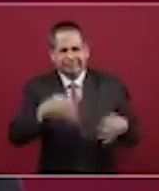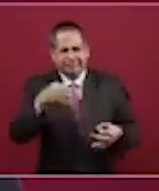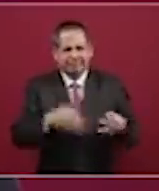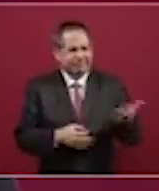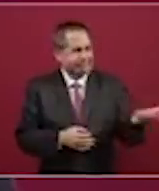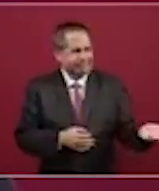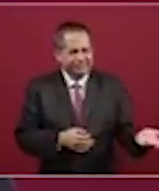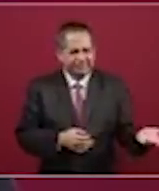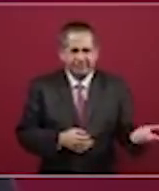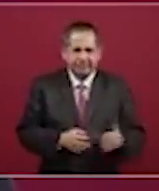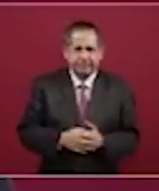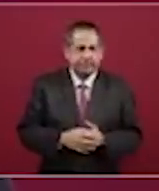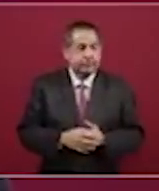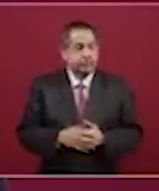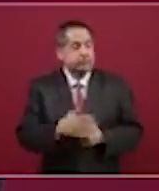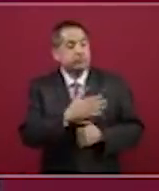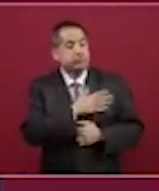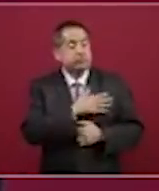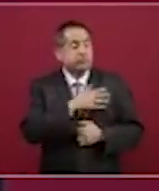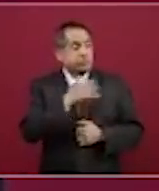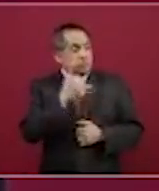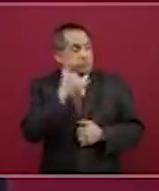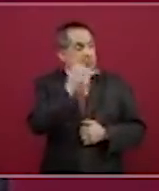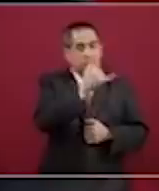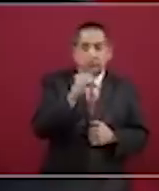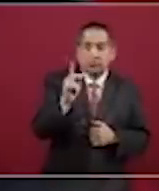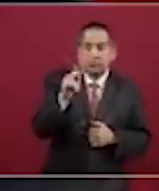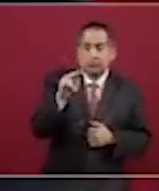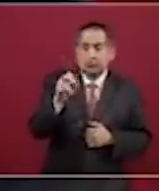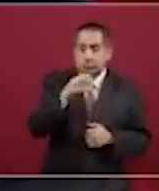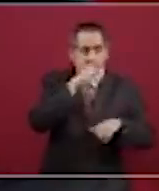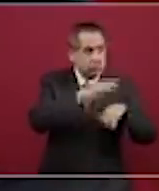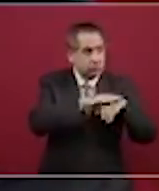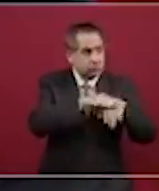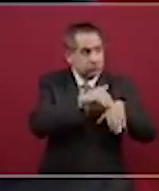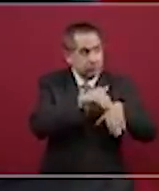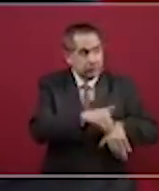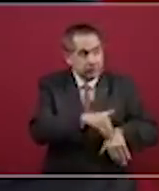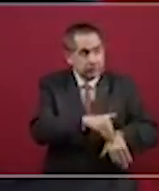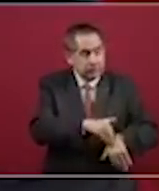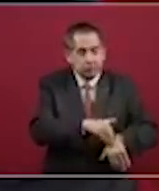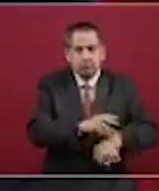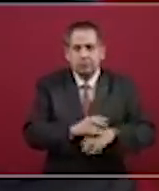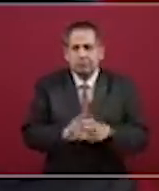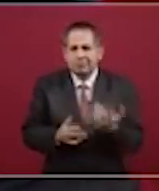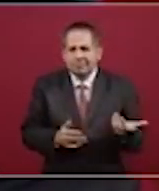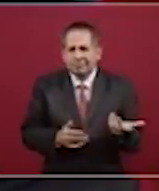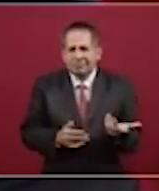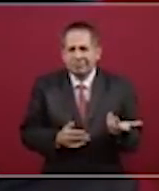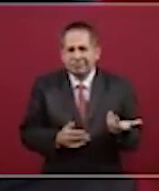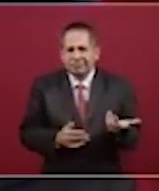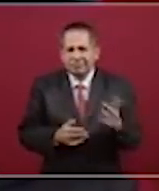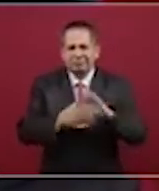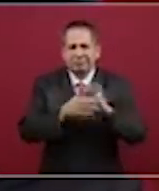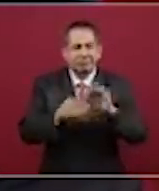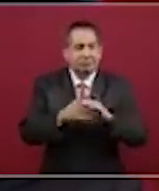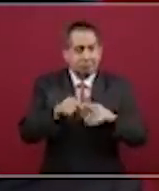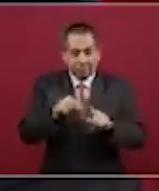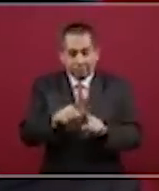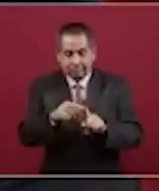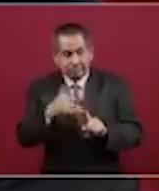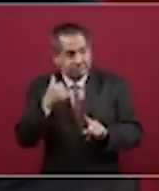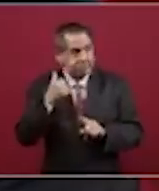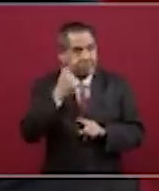que llamaron a Los Pinos para darle instrucciones al presidente en ese